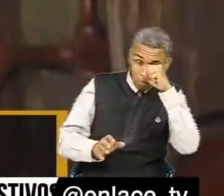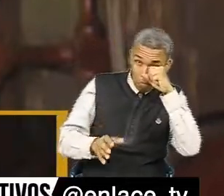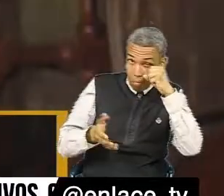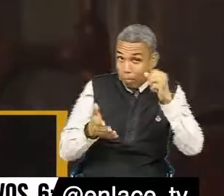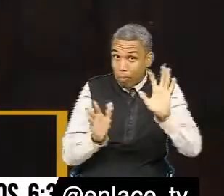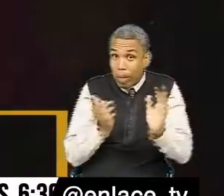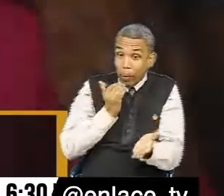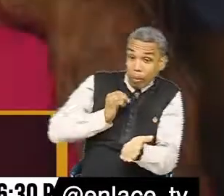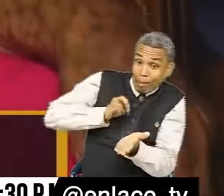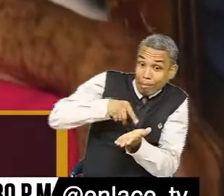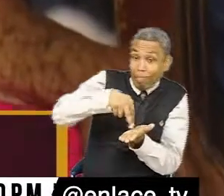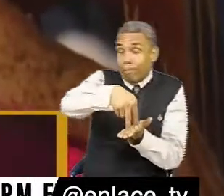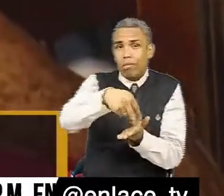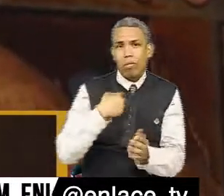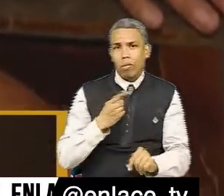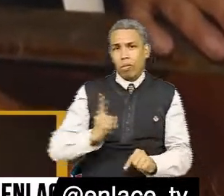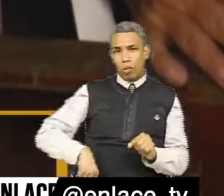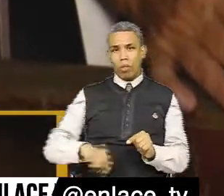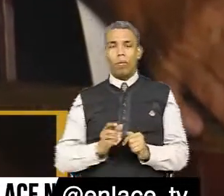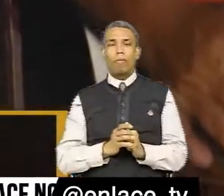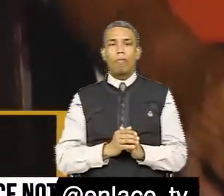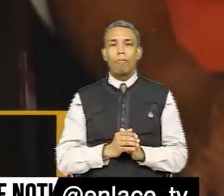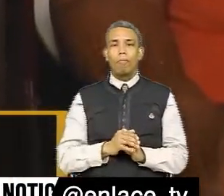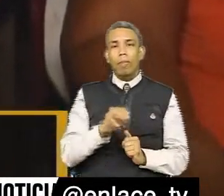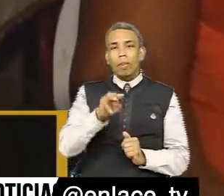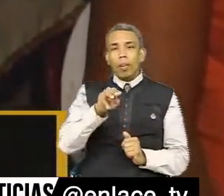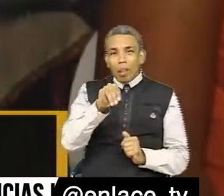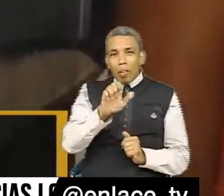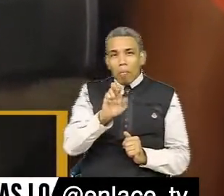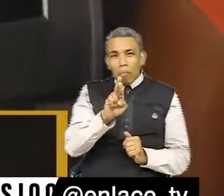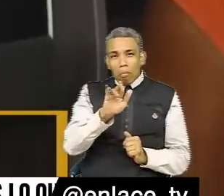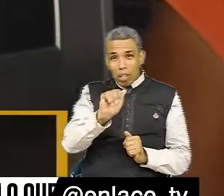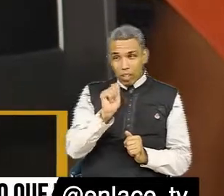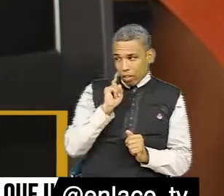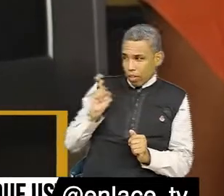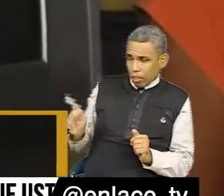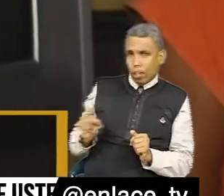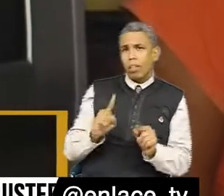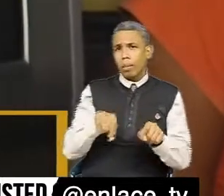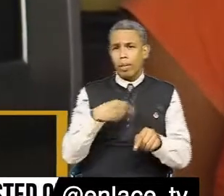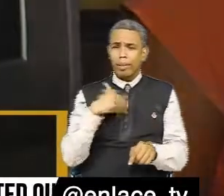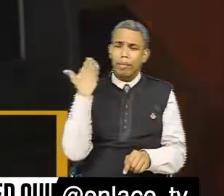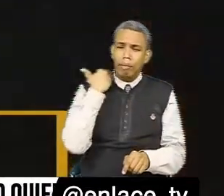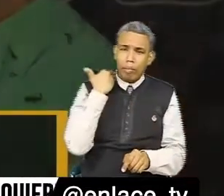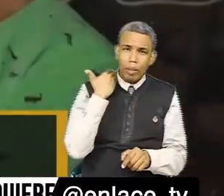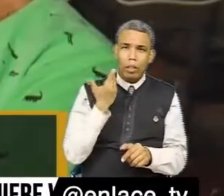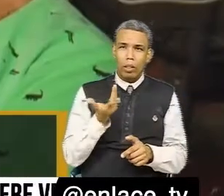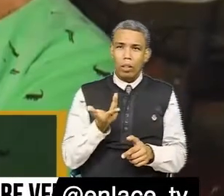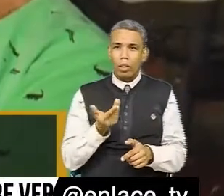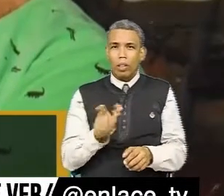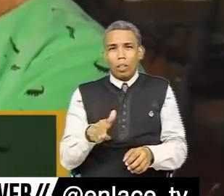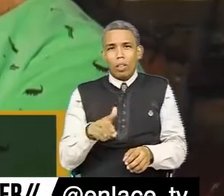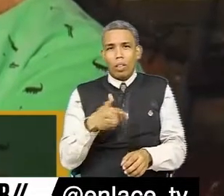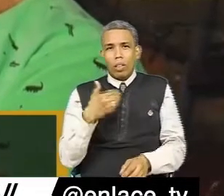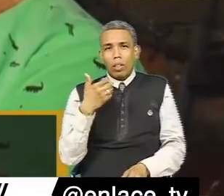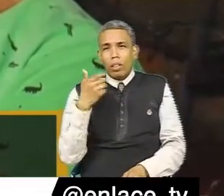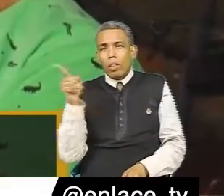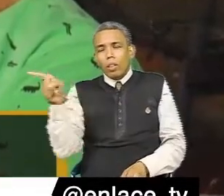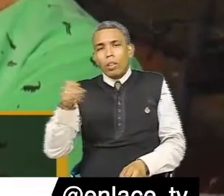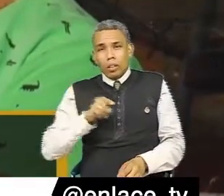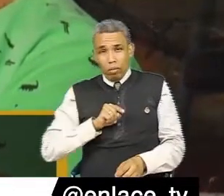ligero mientras tanto doña maría chiquita también sufre las consecuencias esta vez una presunta mala atención de salud vida en la ips